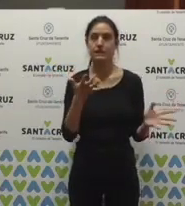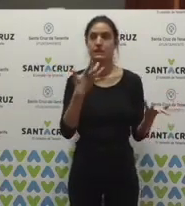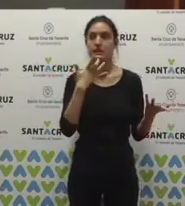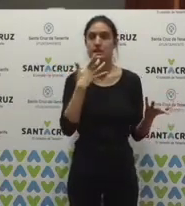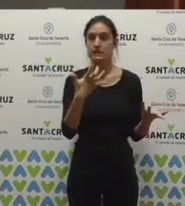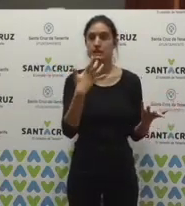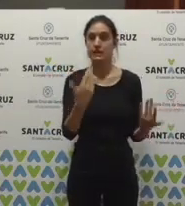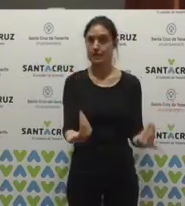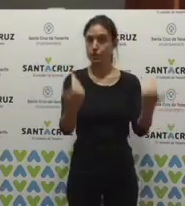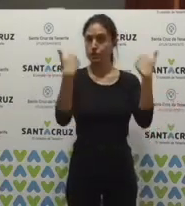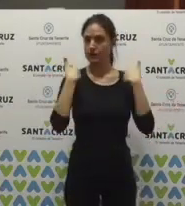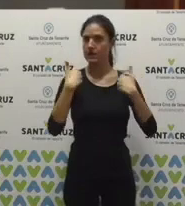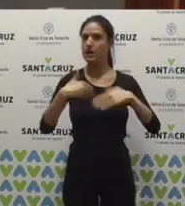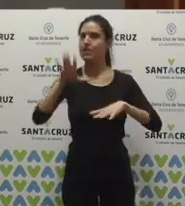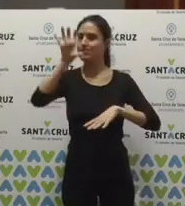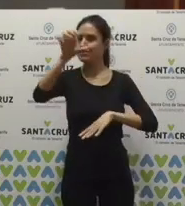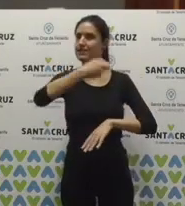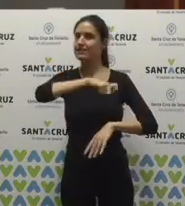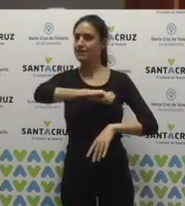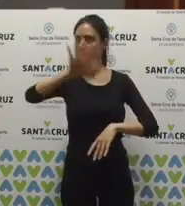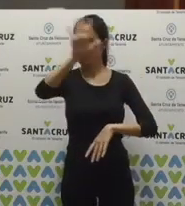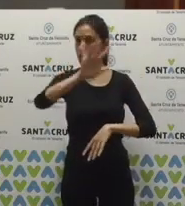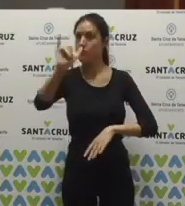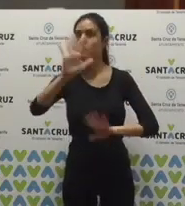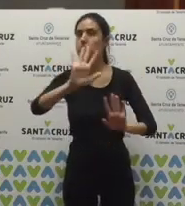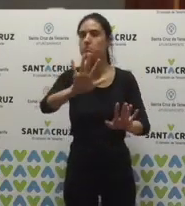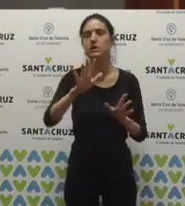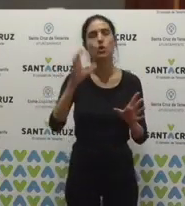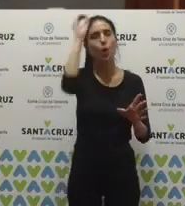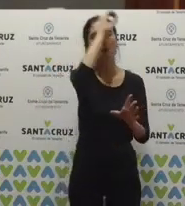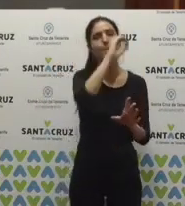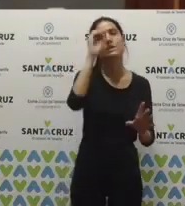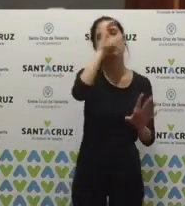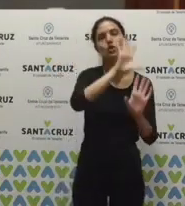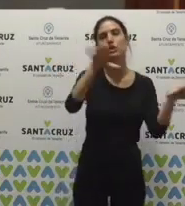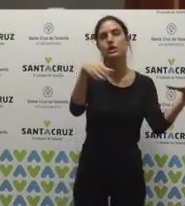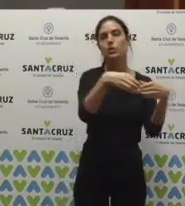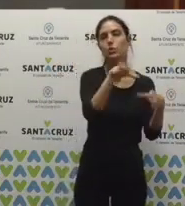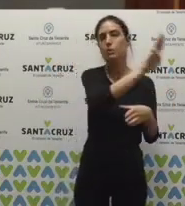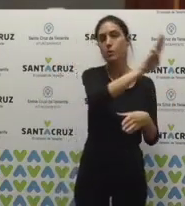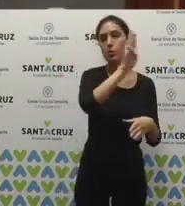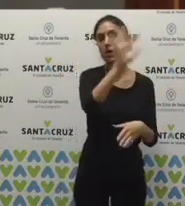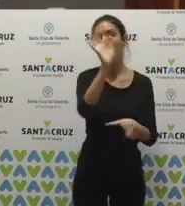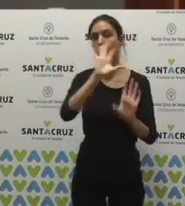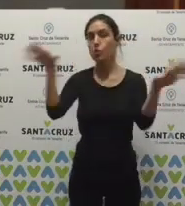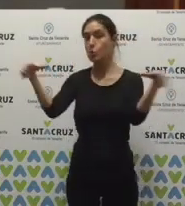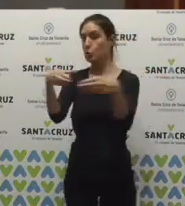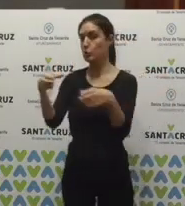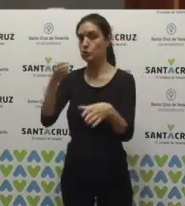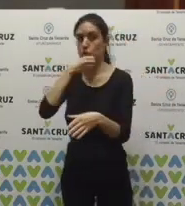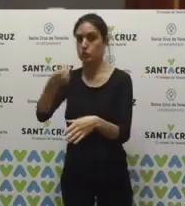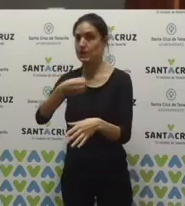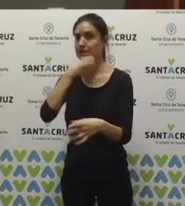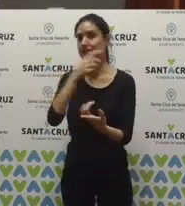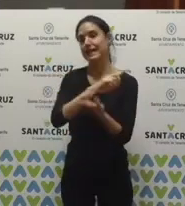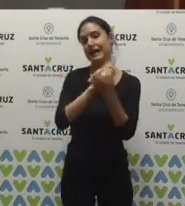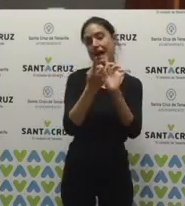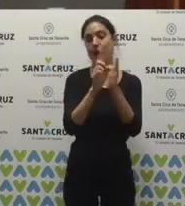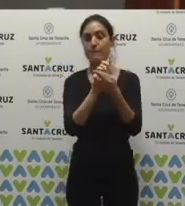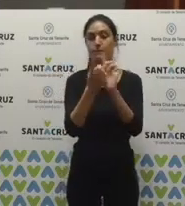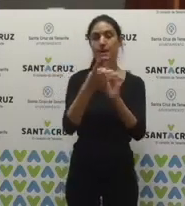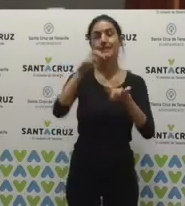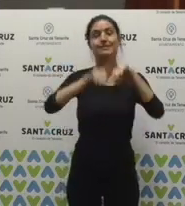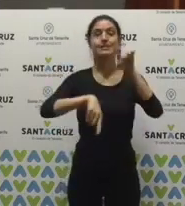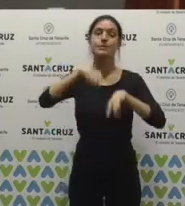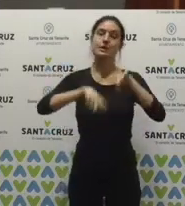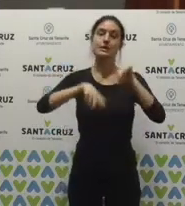responsabilidades de estado pero sí es cierto que las posiciones del partido popular partido socialista varían en este tema y en muchos otros en función de qué posición